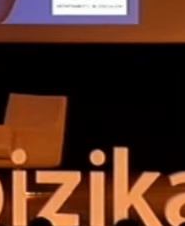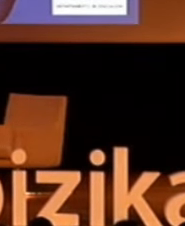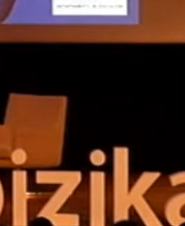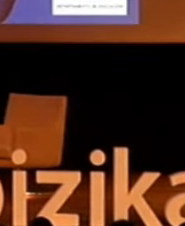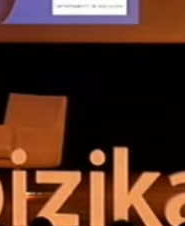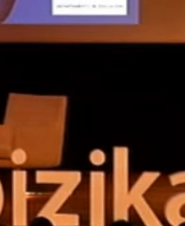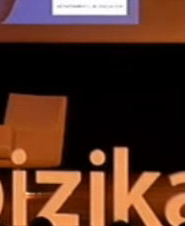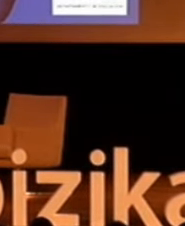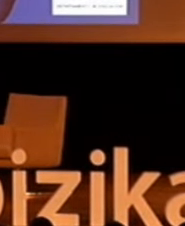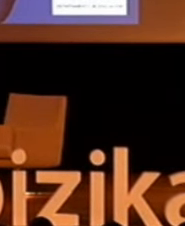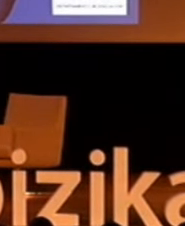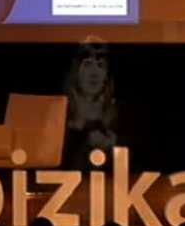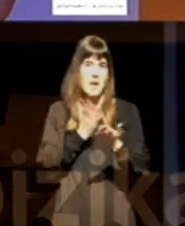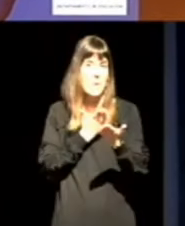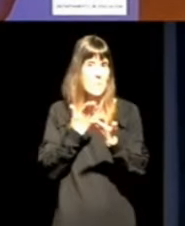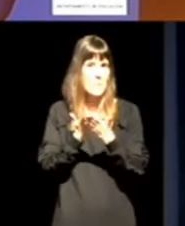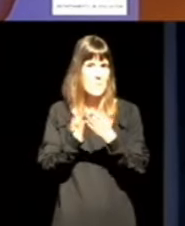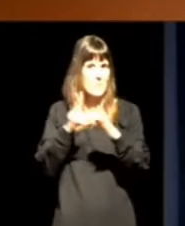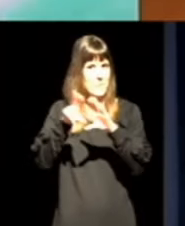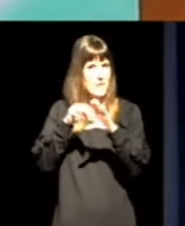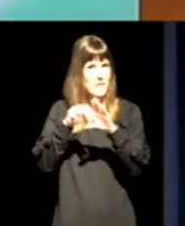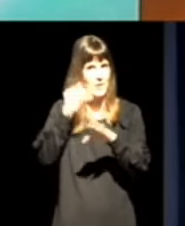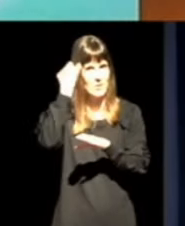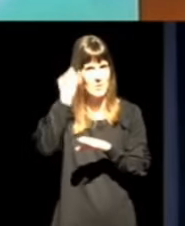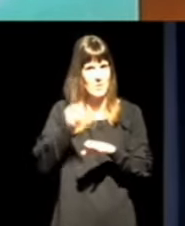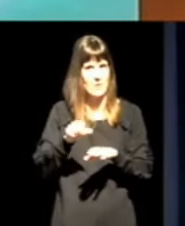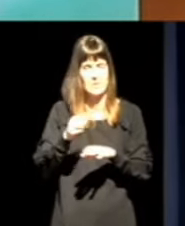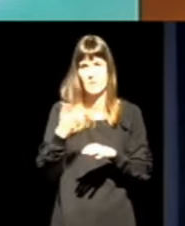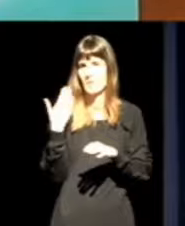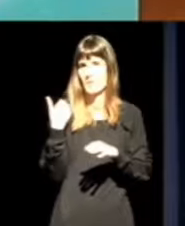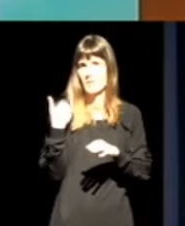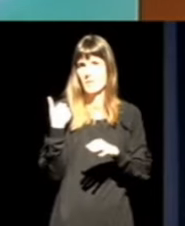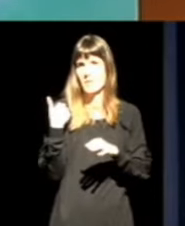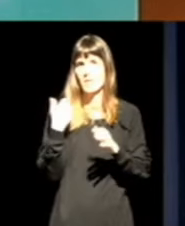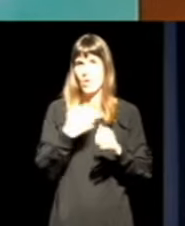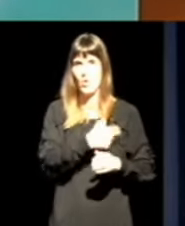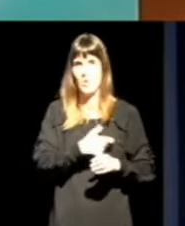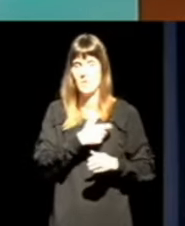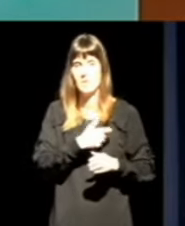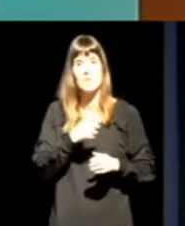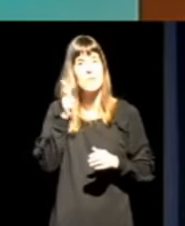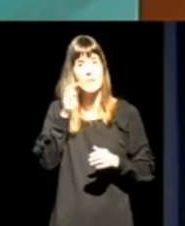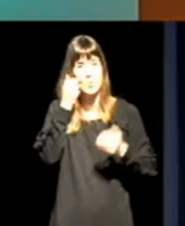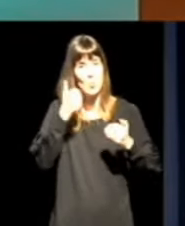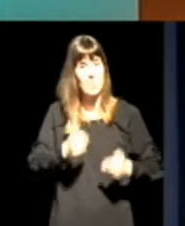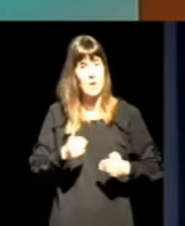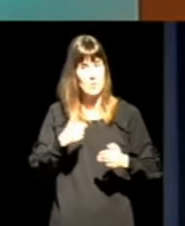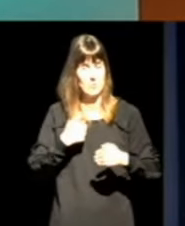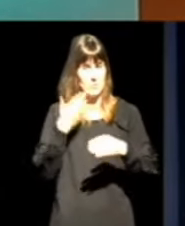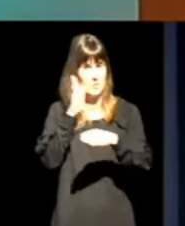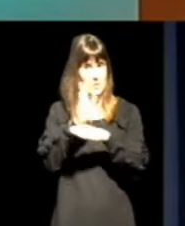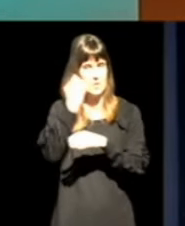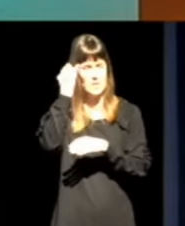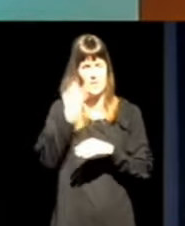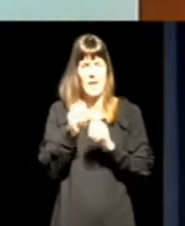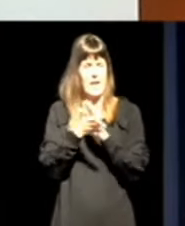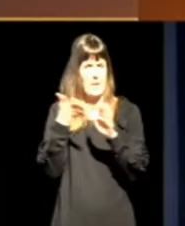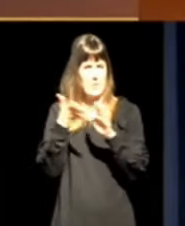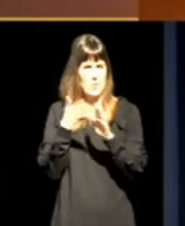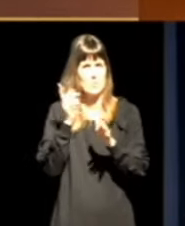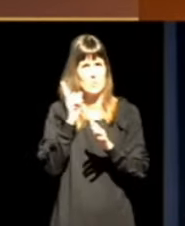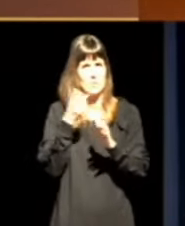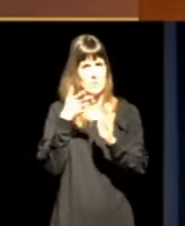que pongan el vídeo que yo presenté en la Comisión de Derechos Humanos, pero la voy a pasar rapidísimo, solamente para